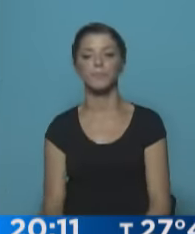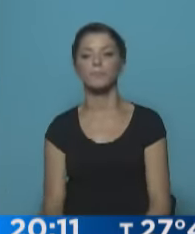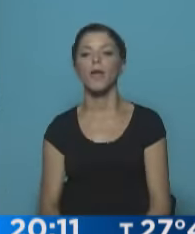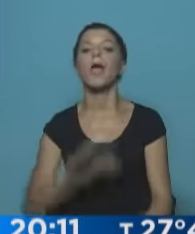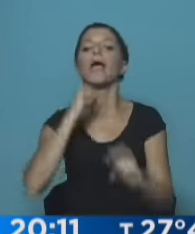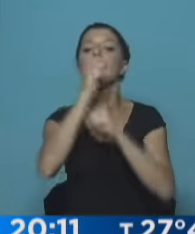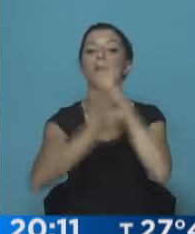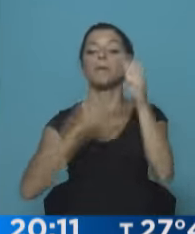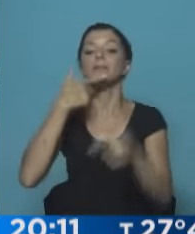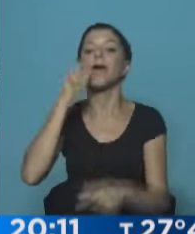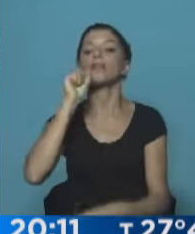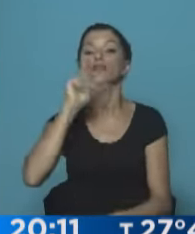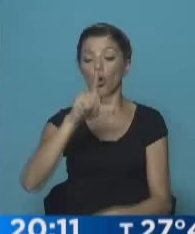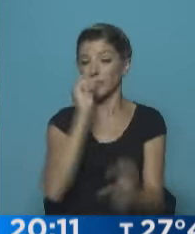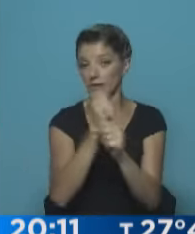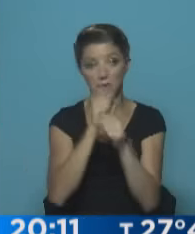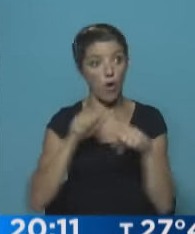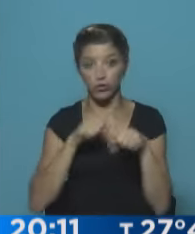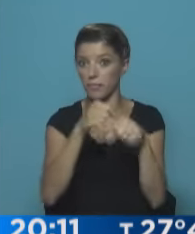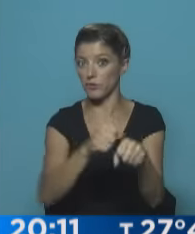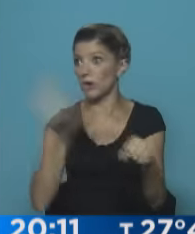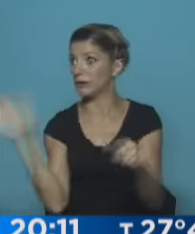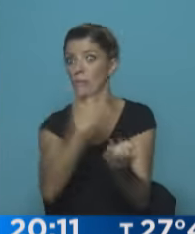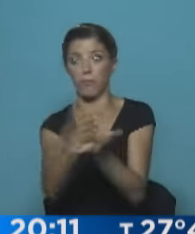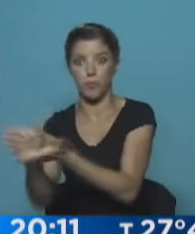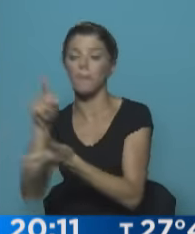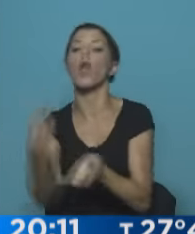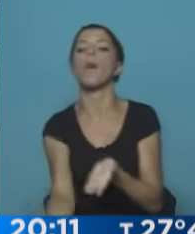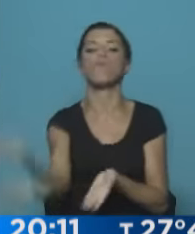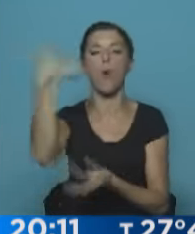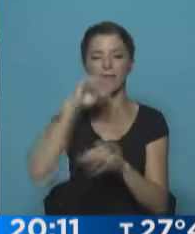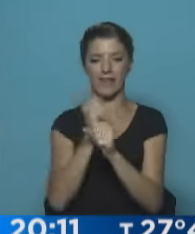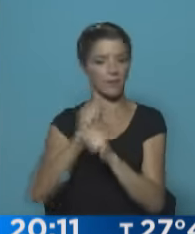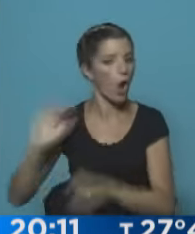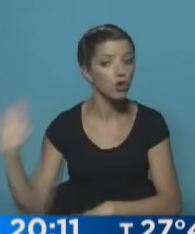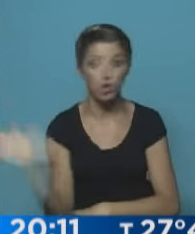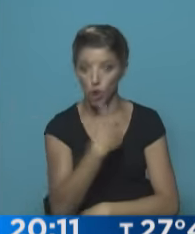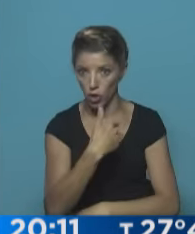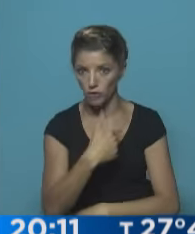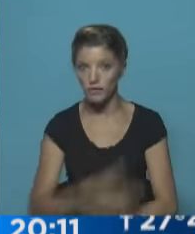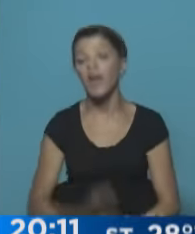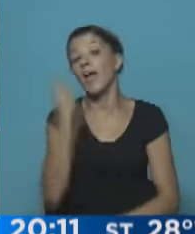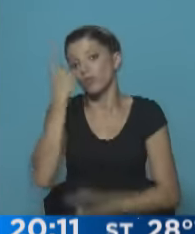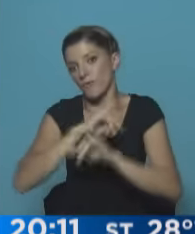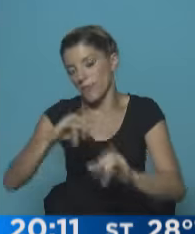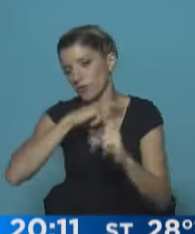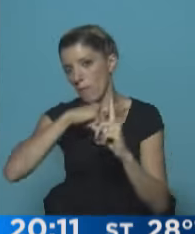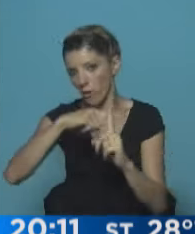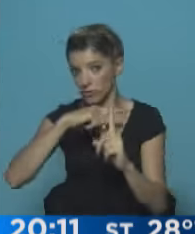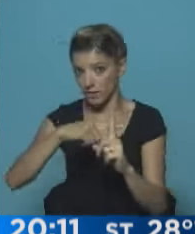cesó las operaciones así que bueno a priori es una buena